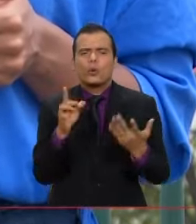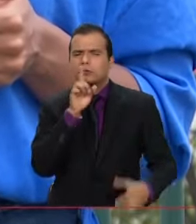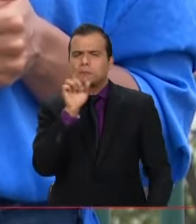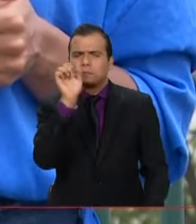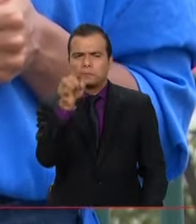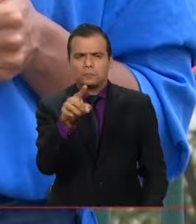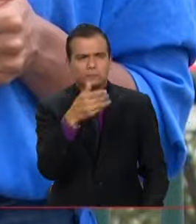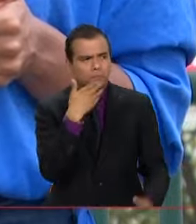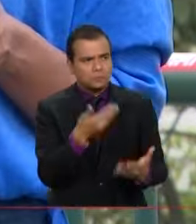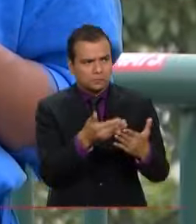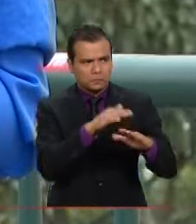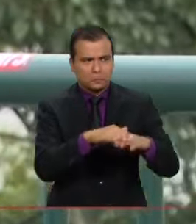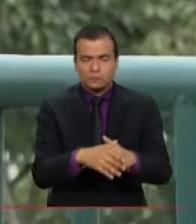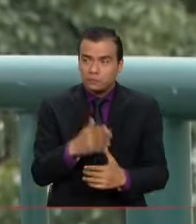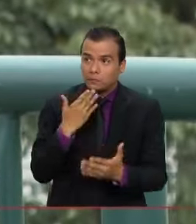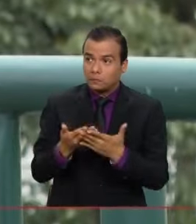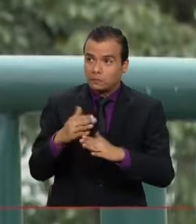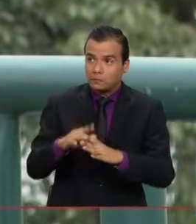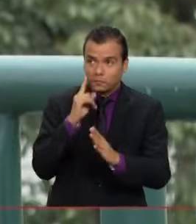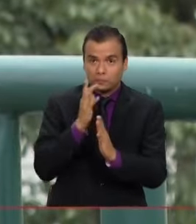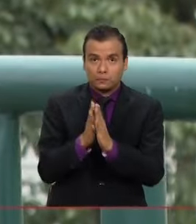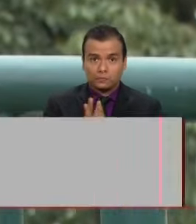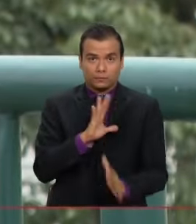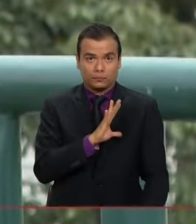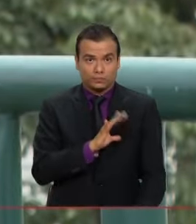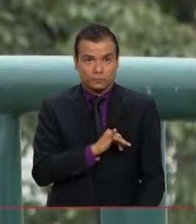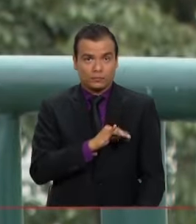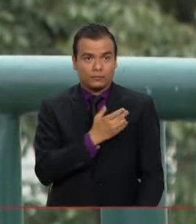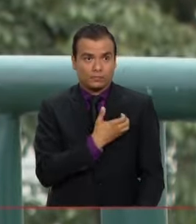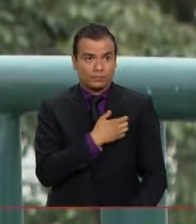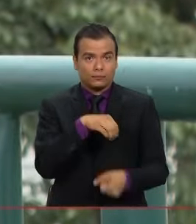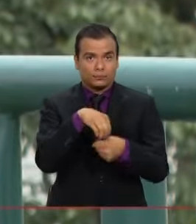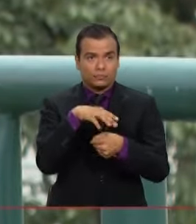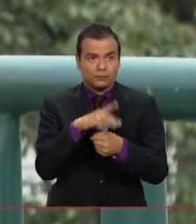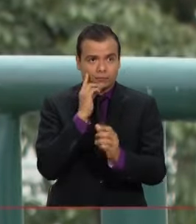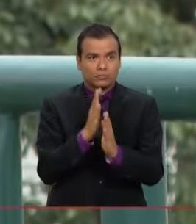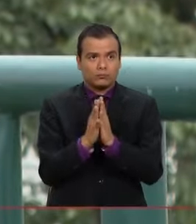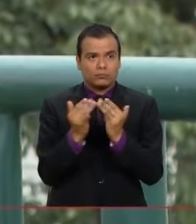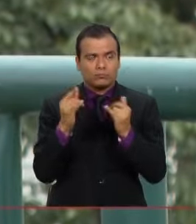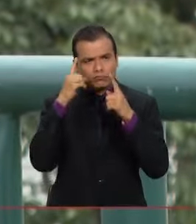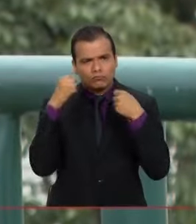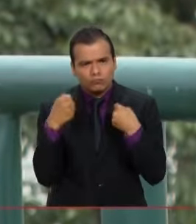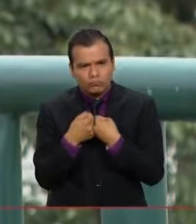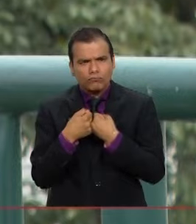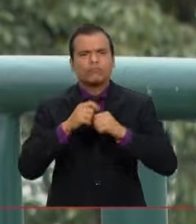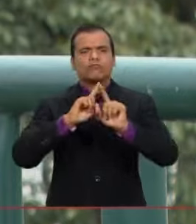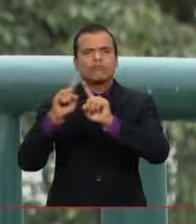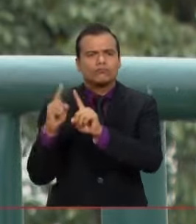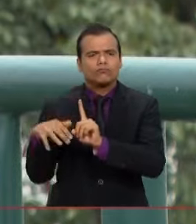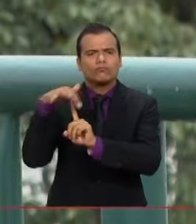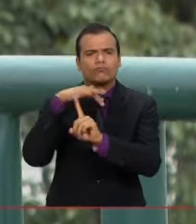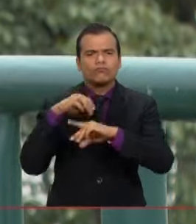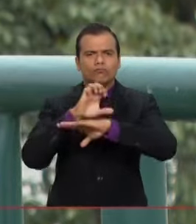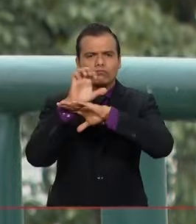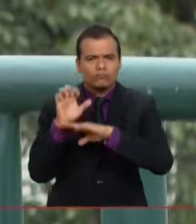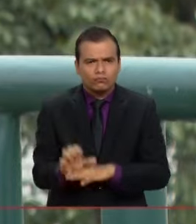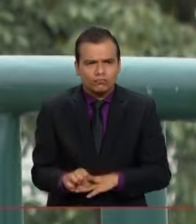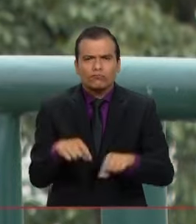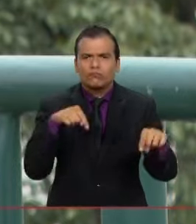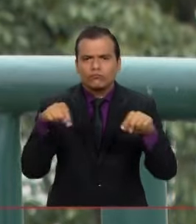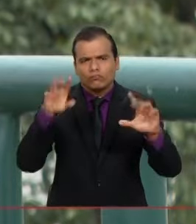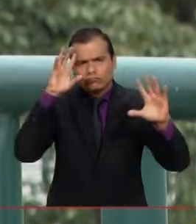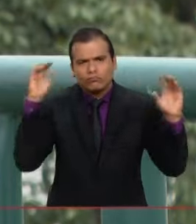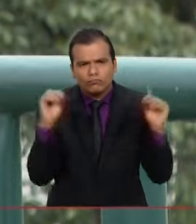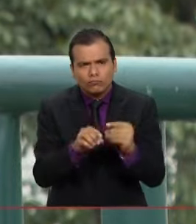Buenas tardes. En Cali, desde el distrito han logrado establecer cerca de 7 alianzas con diferentes autoridades ambientales para poder atender